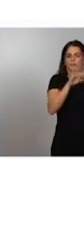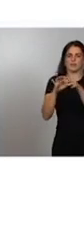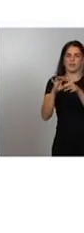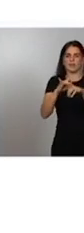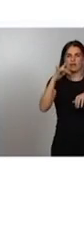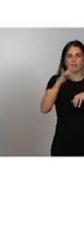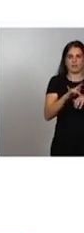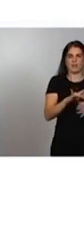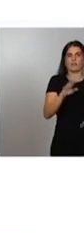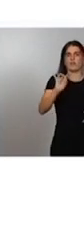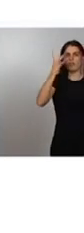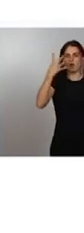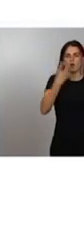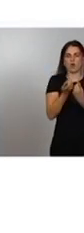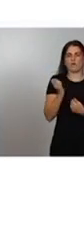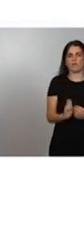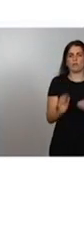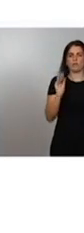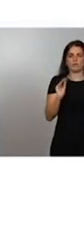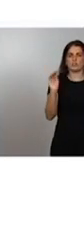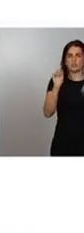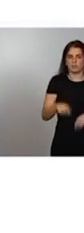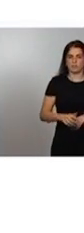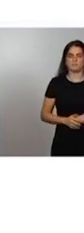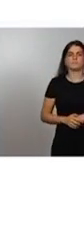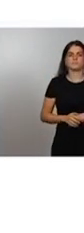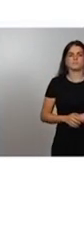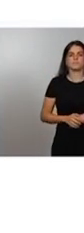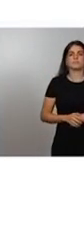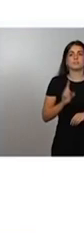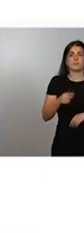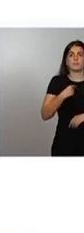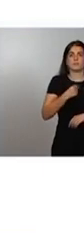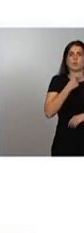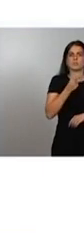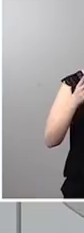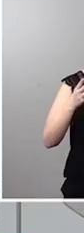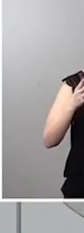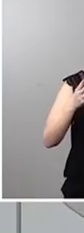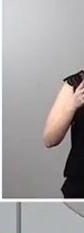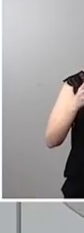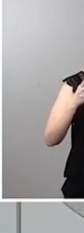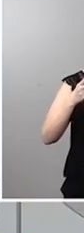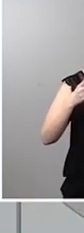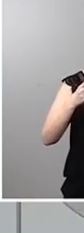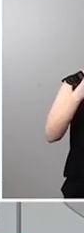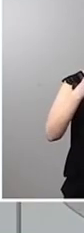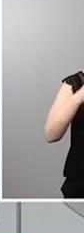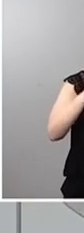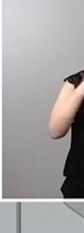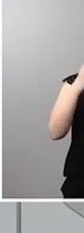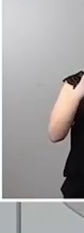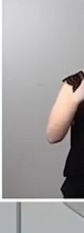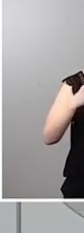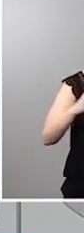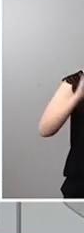decida que traslada su sede a Países Bajos, porque el 90% de su negocio está fuera, quiere cotizar en Nueva